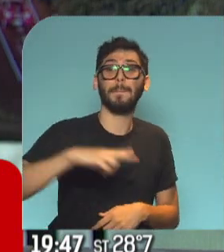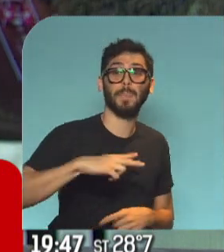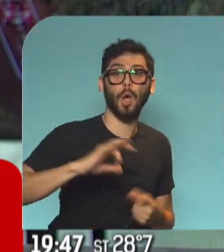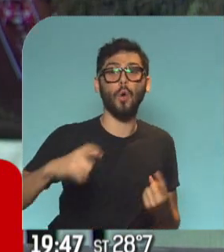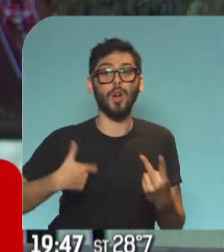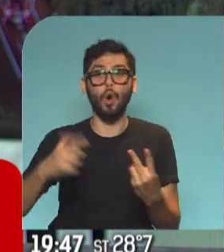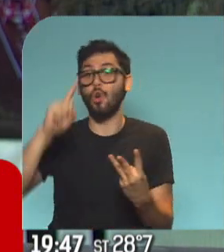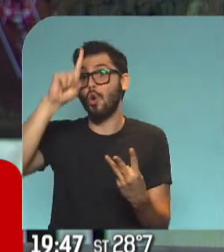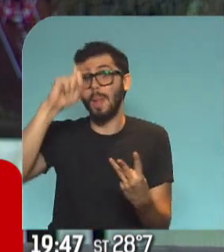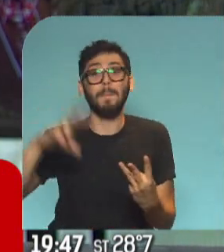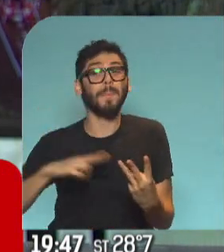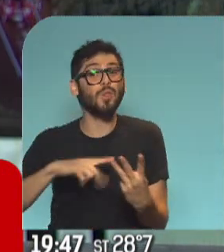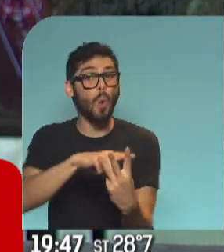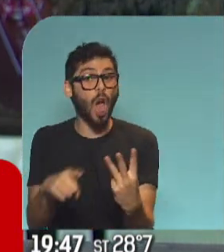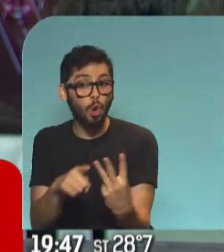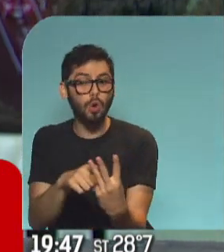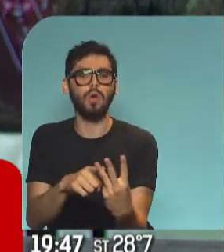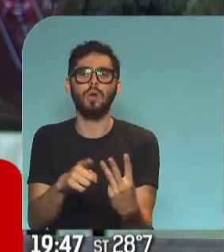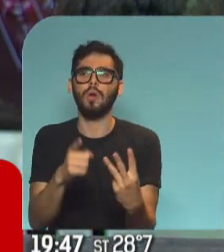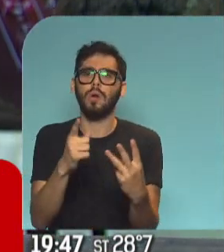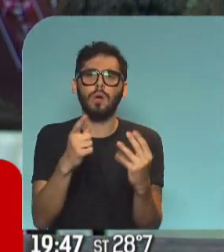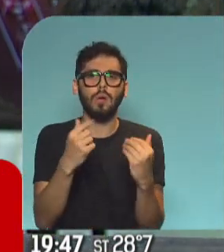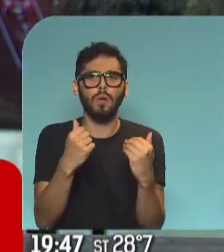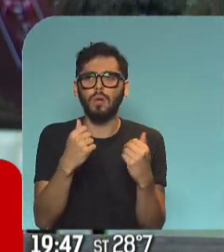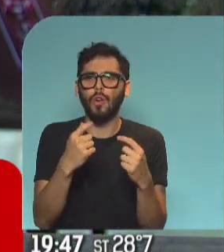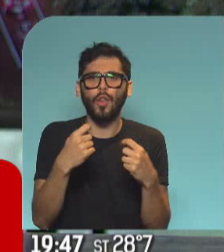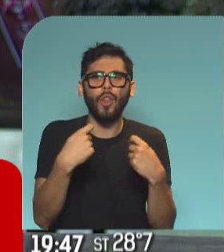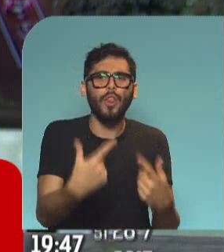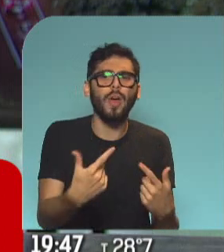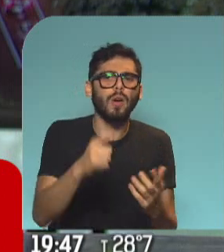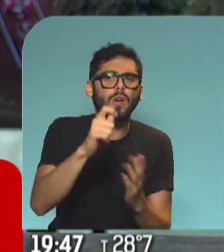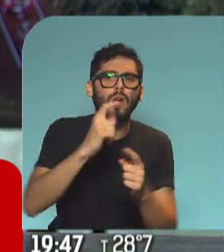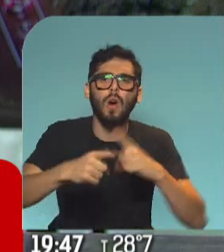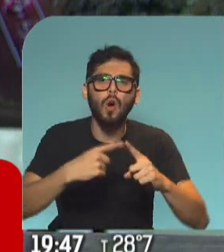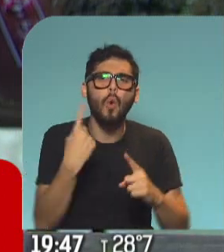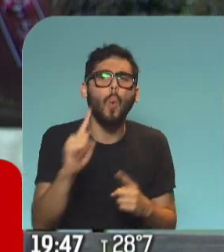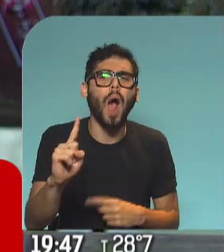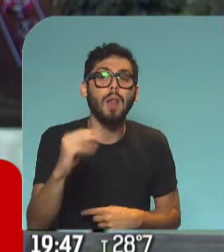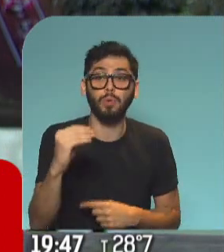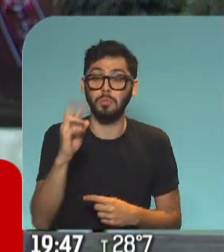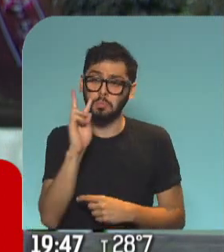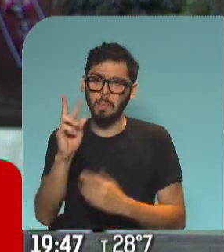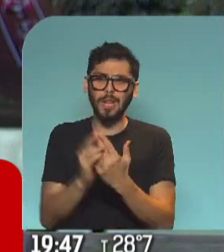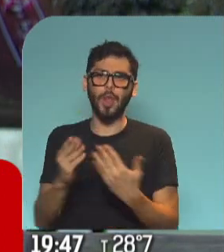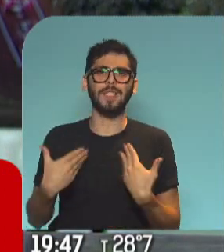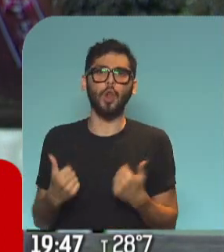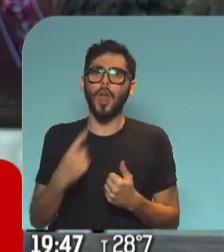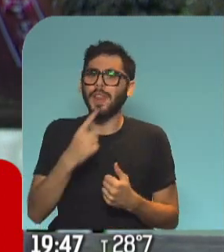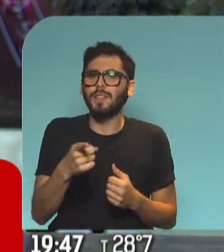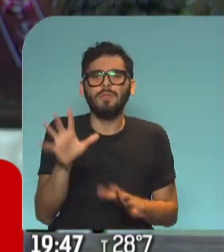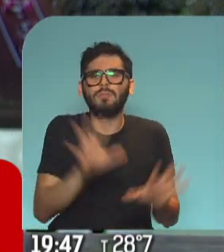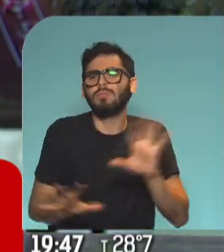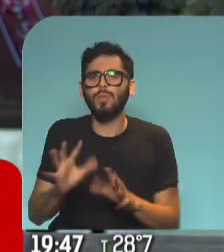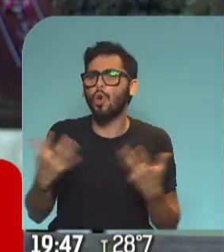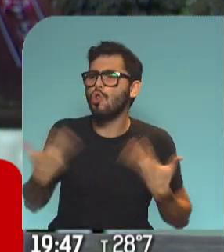o sanatorios privados. ¿Cuál es la gravedad del asunto? Porque también escuché al ministro de Salud decir que esto sucedía como habitualmente suele